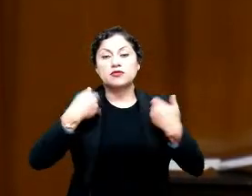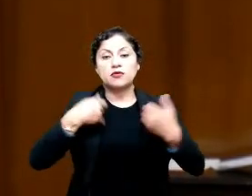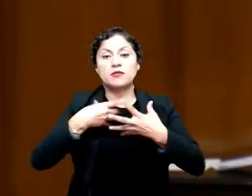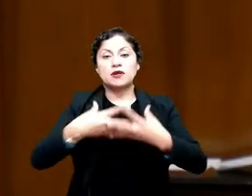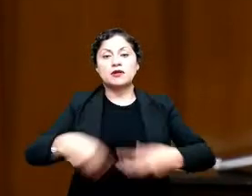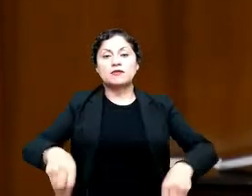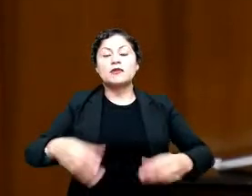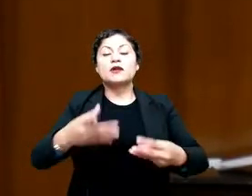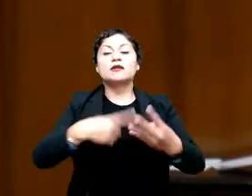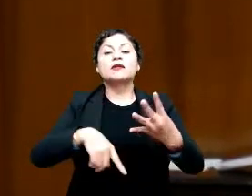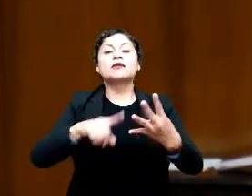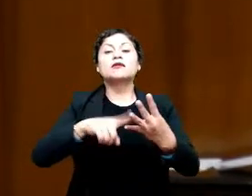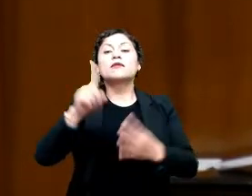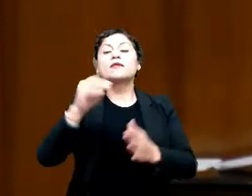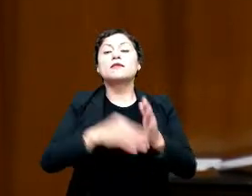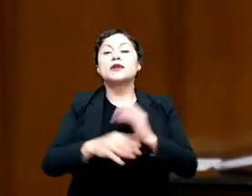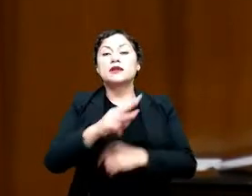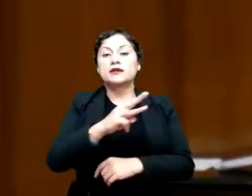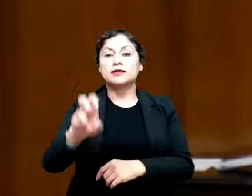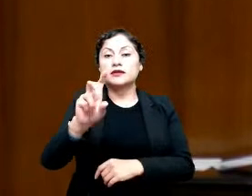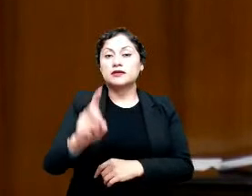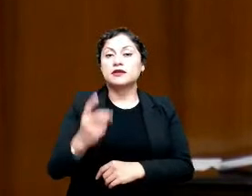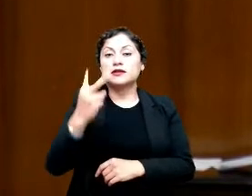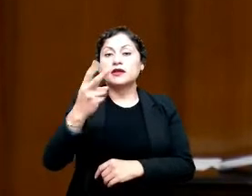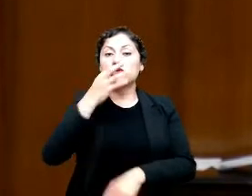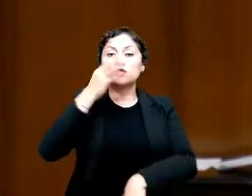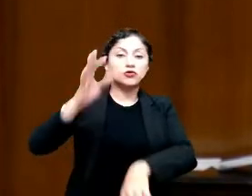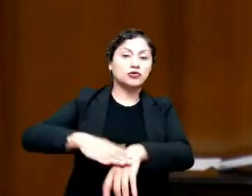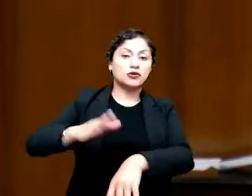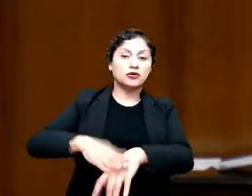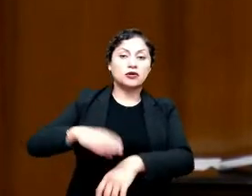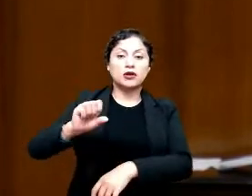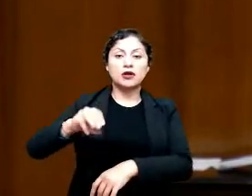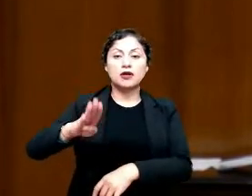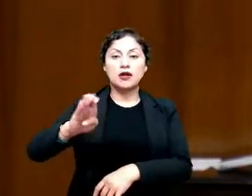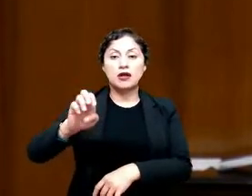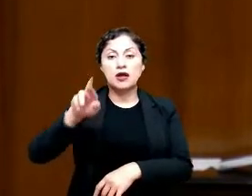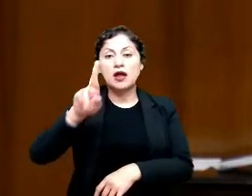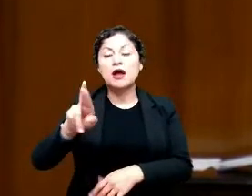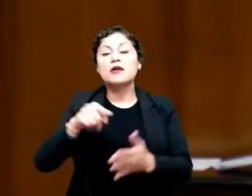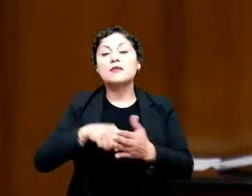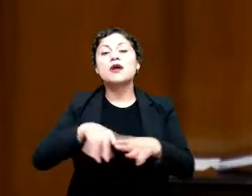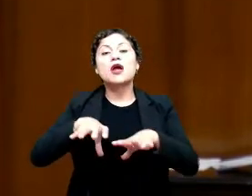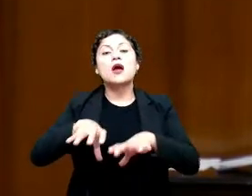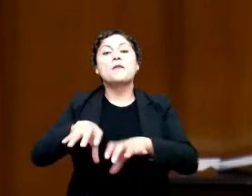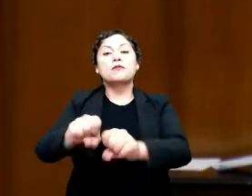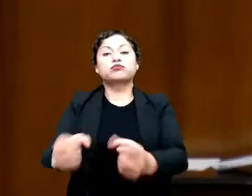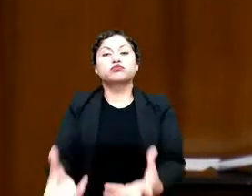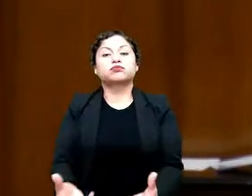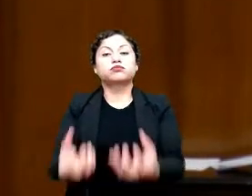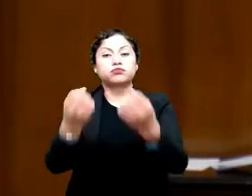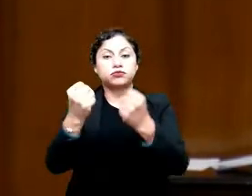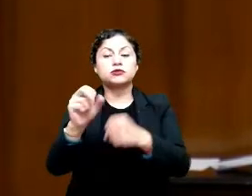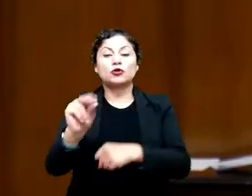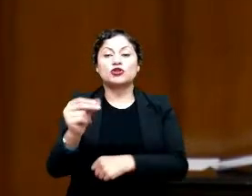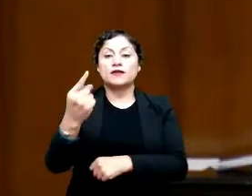activado 1.332 alertas Amber, teniendo un porcentaje de efectividad en localización del